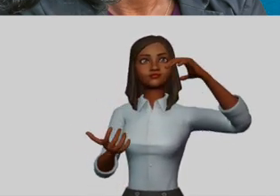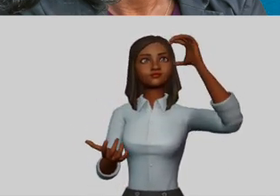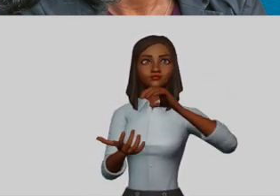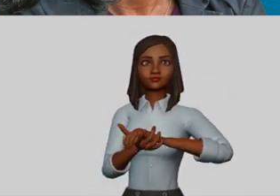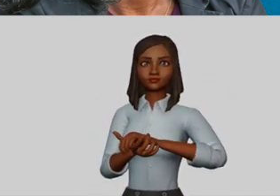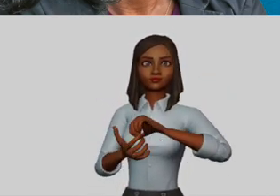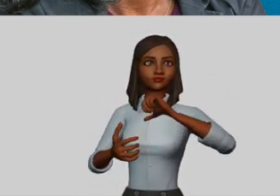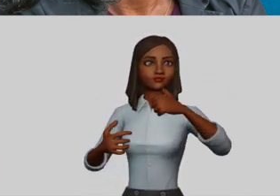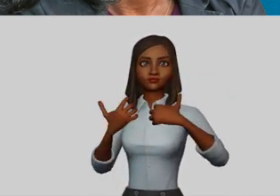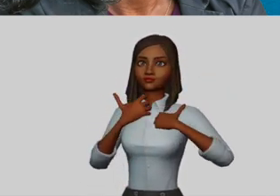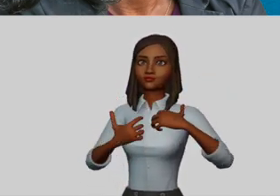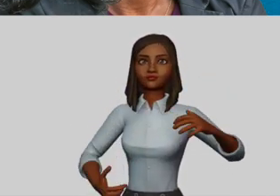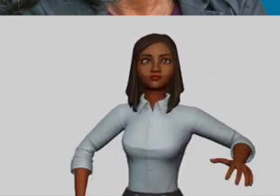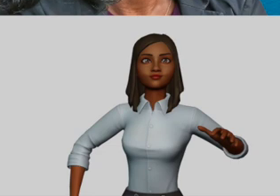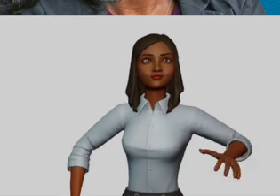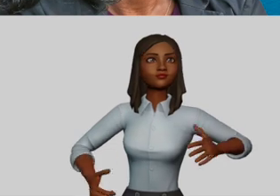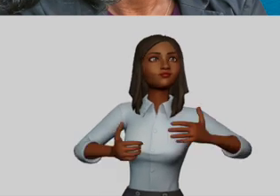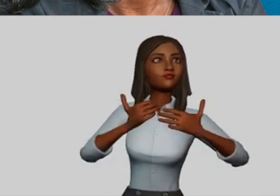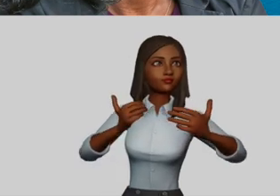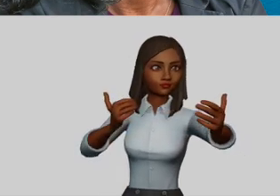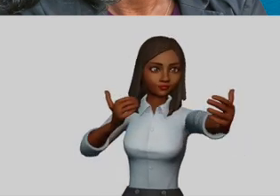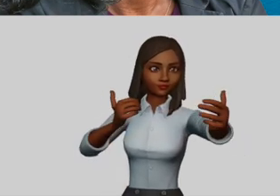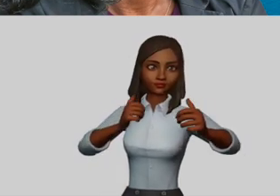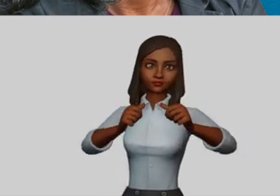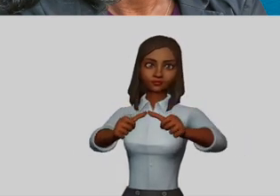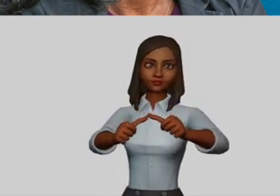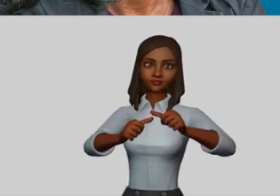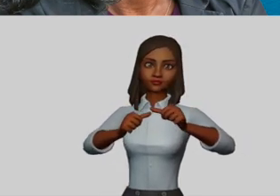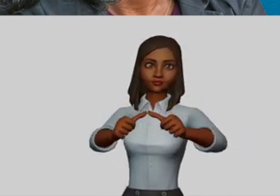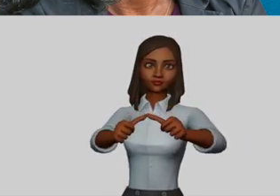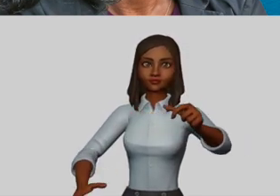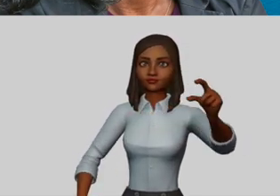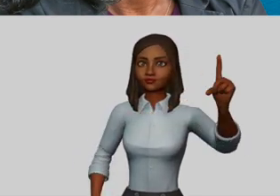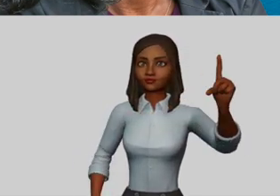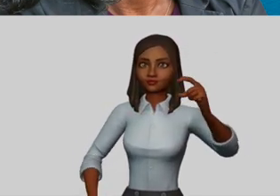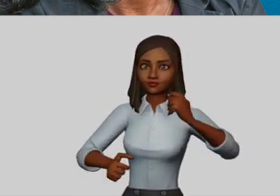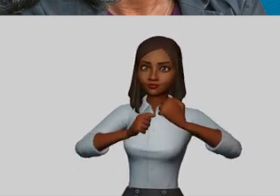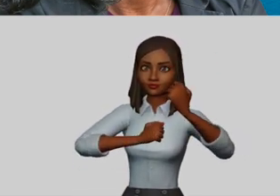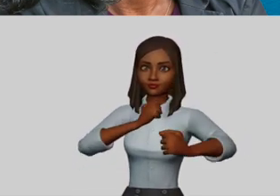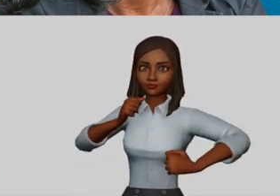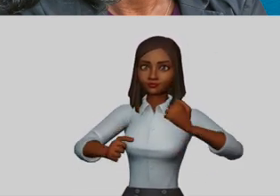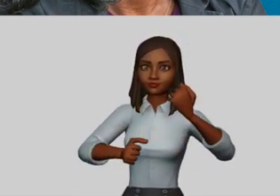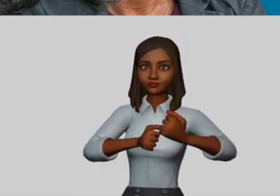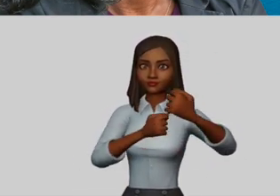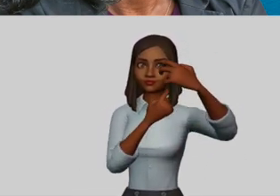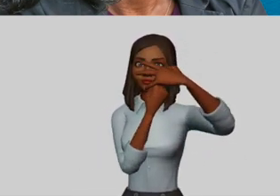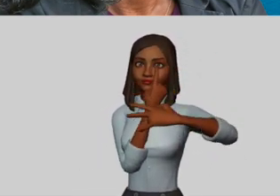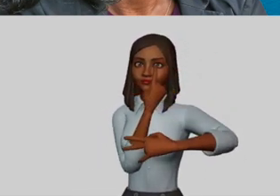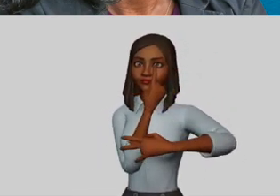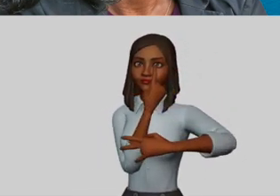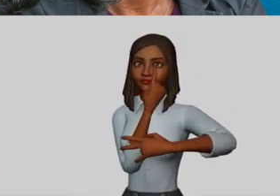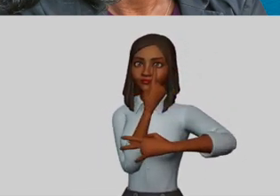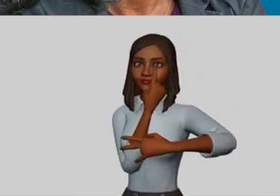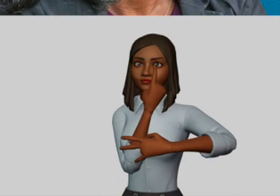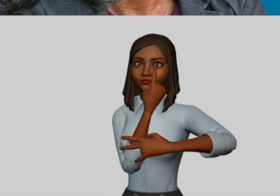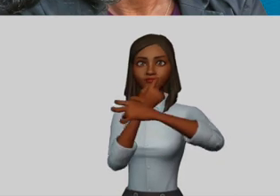sostenible. Y si nadie me lo cambie, yo uh-huh. no puedo hacer nada. Entonces, claro. ¿Verdad? Excelente.